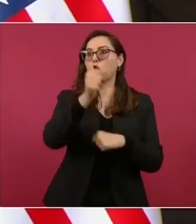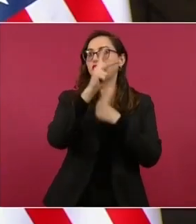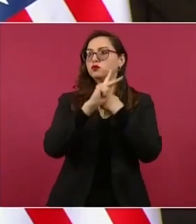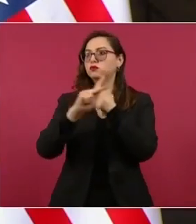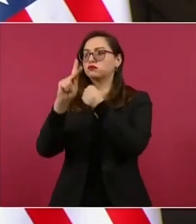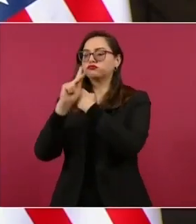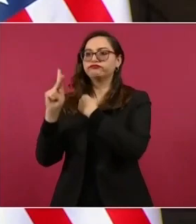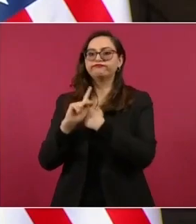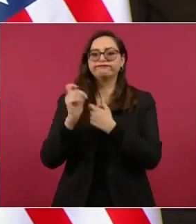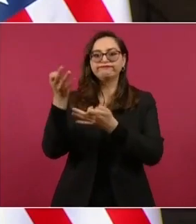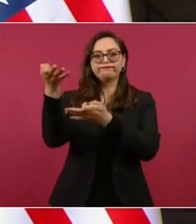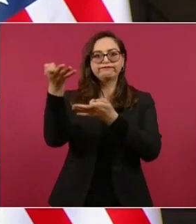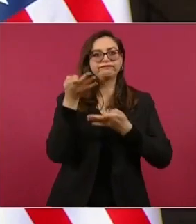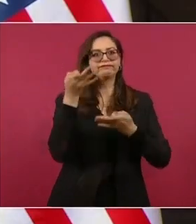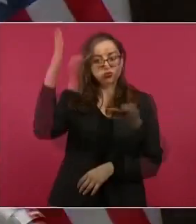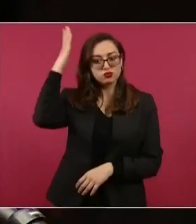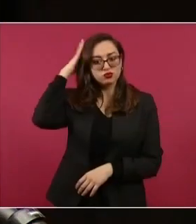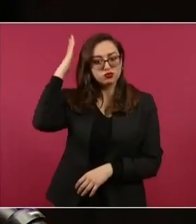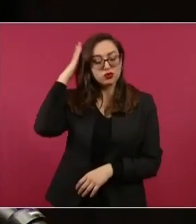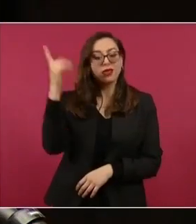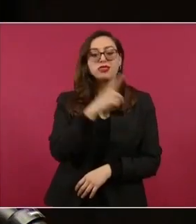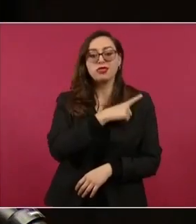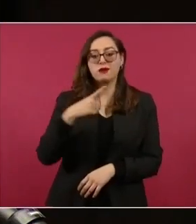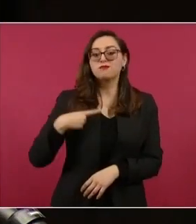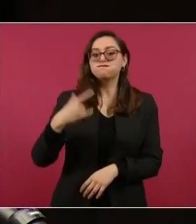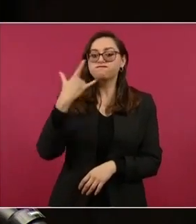sostener a estas personas. Todavía no han dado esa explicación.